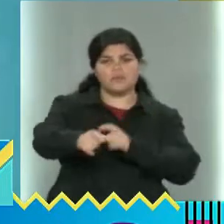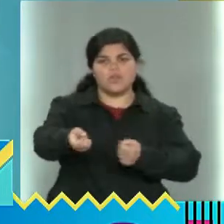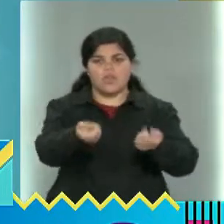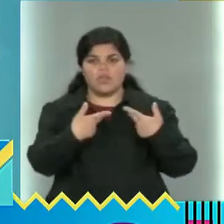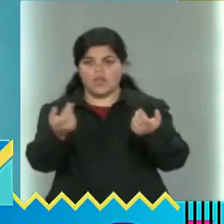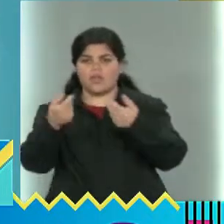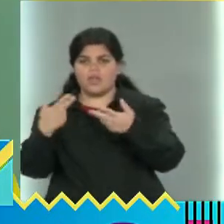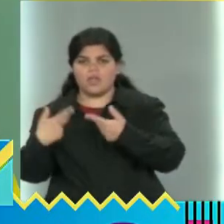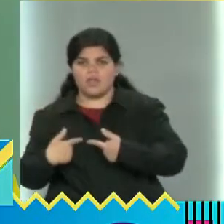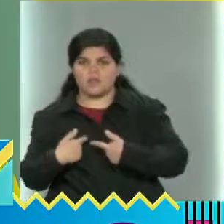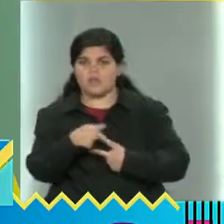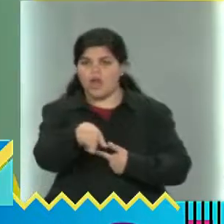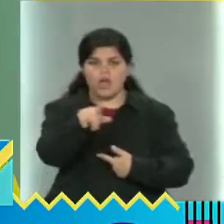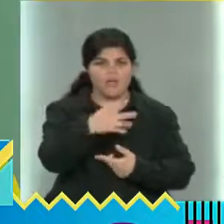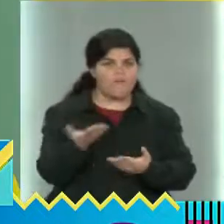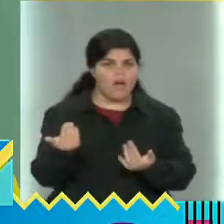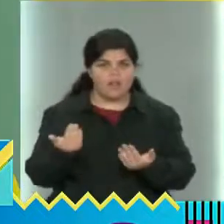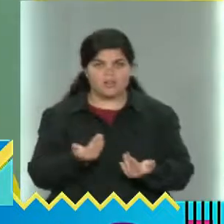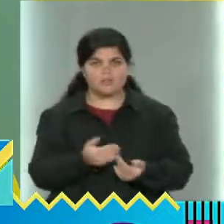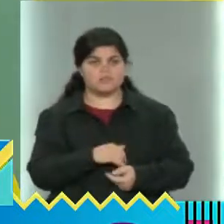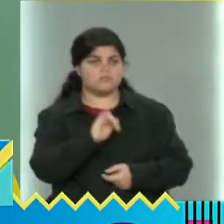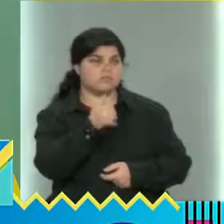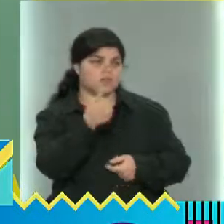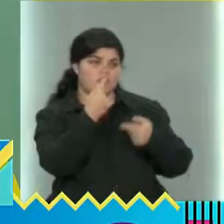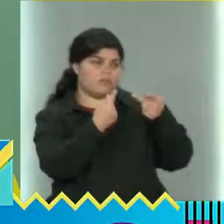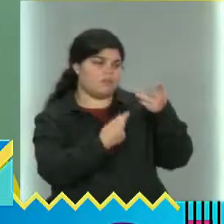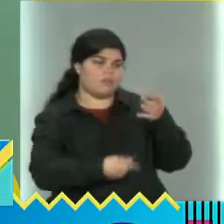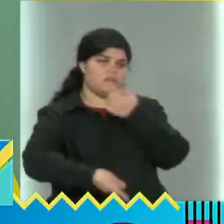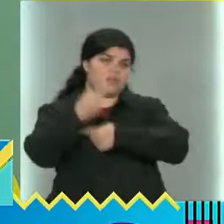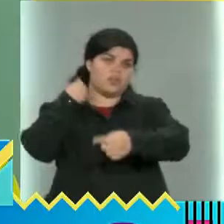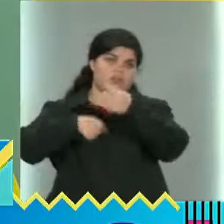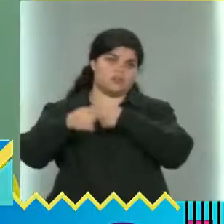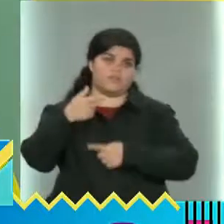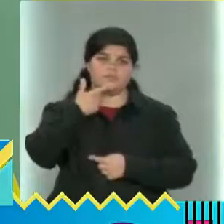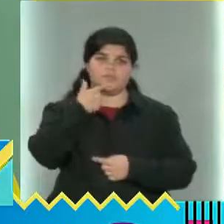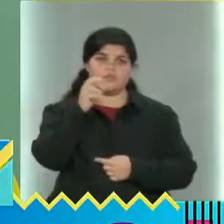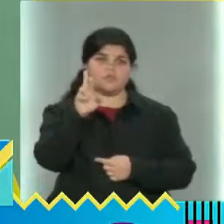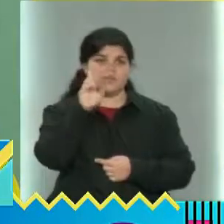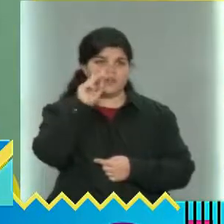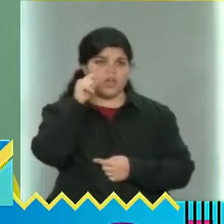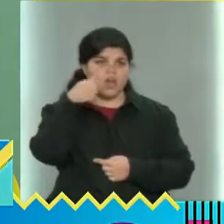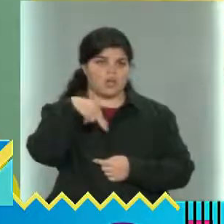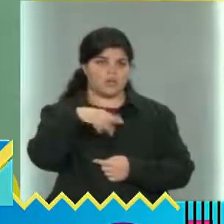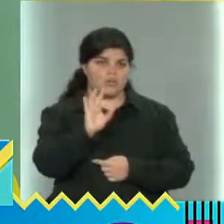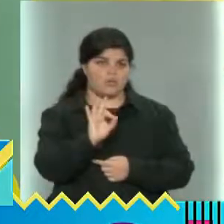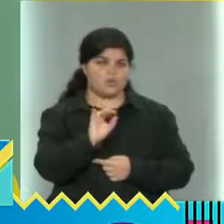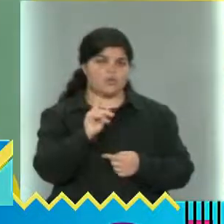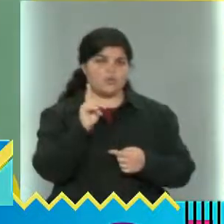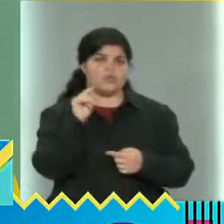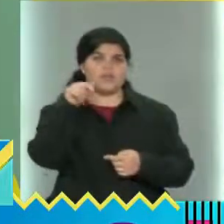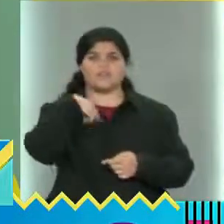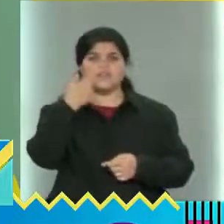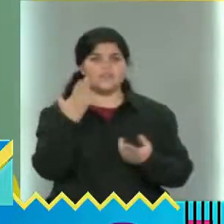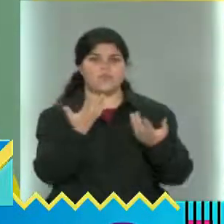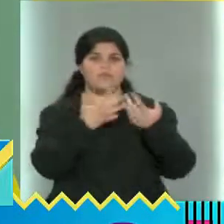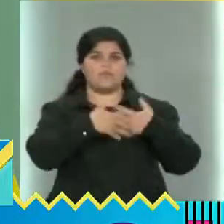faltante quizás sí, ahí. Hay varios, no sé, a lo largo de la historia. A mí me gusta mucho Soriano, y Soriano quizás lo han atado mucho al fútbol, a